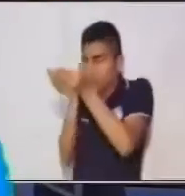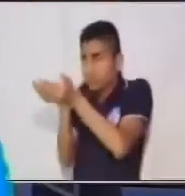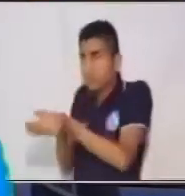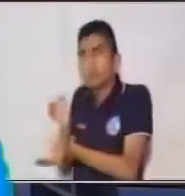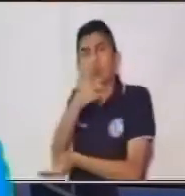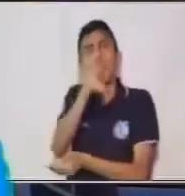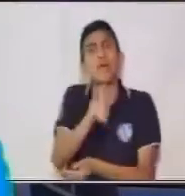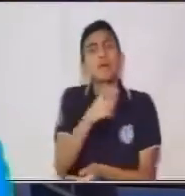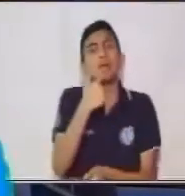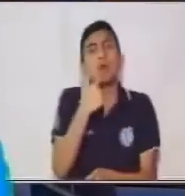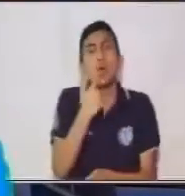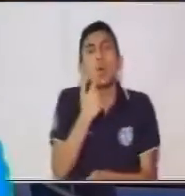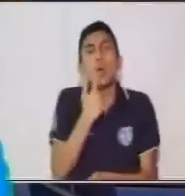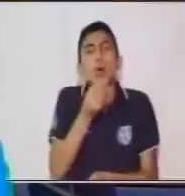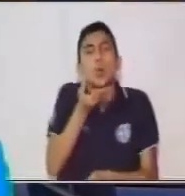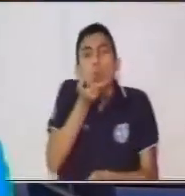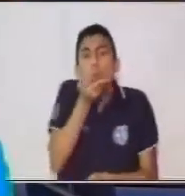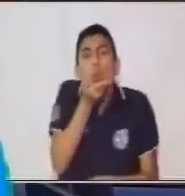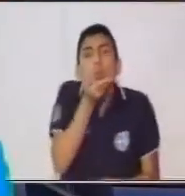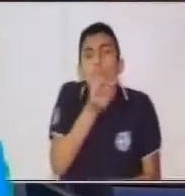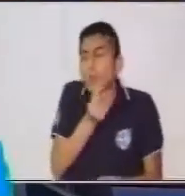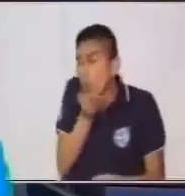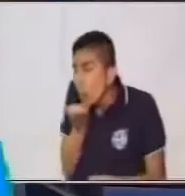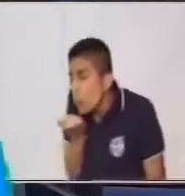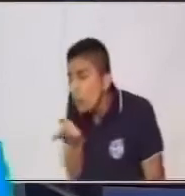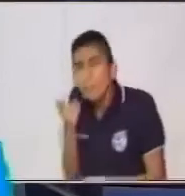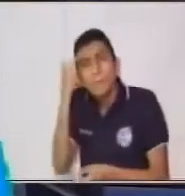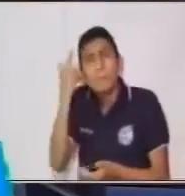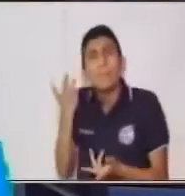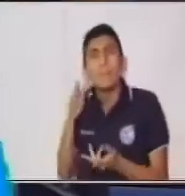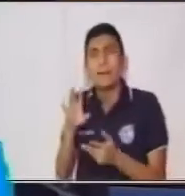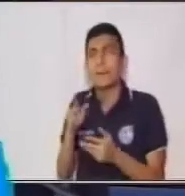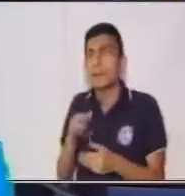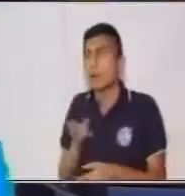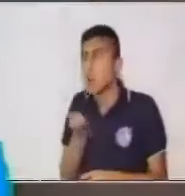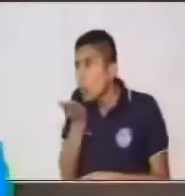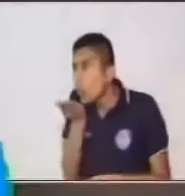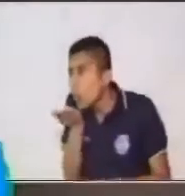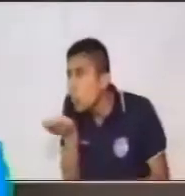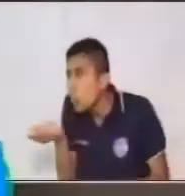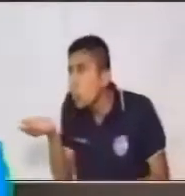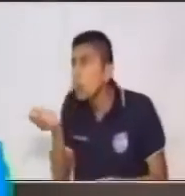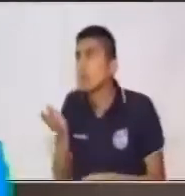soplar para ver cuál palabra rima con barco. Vamos pues.